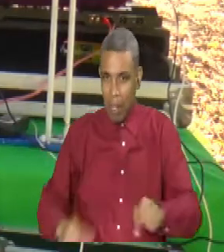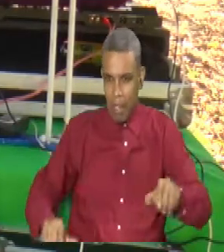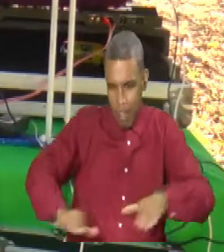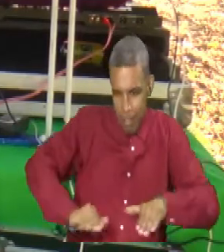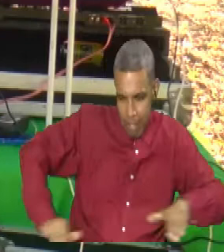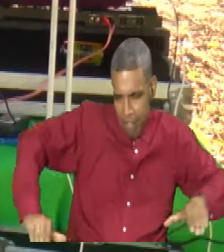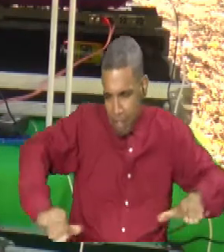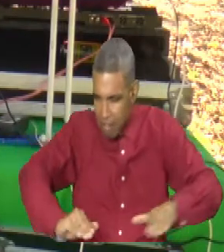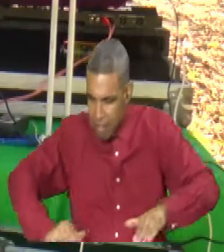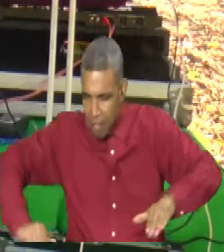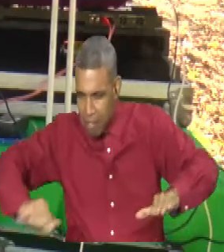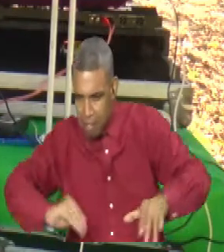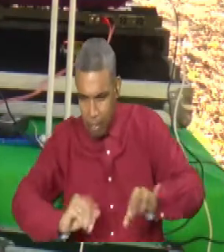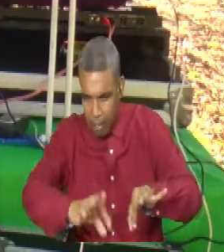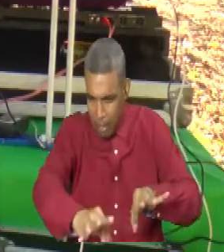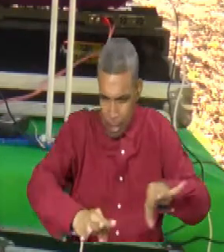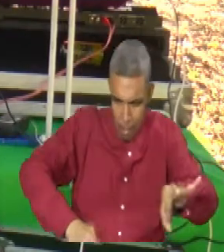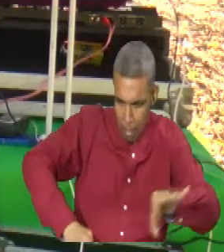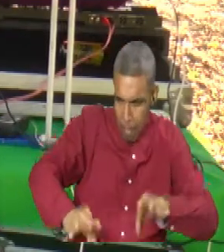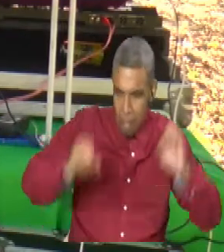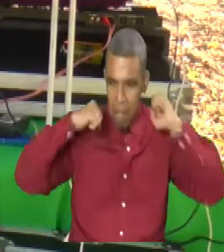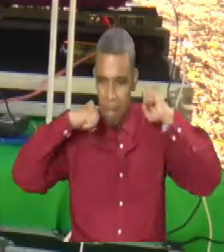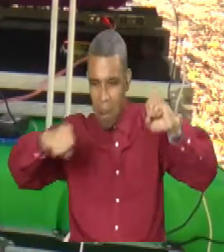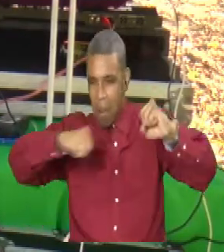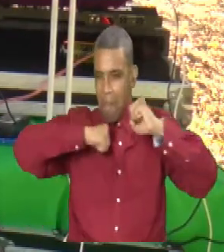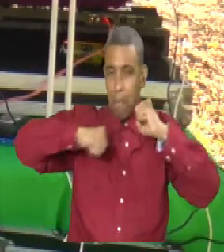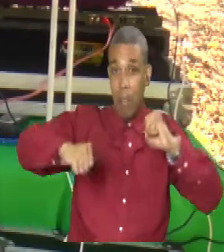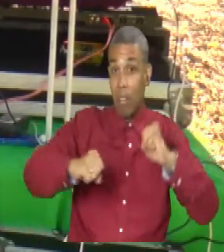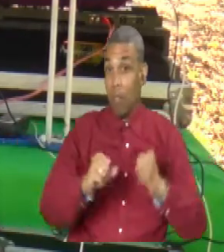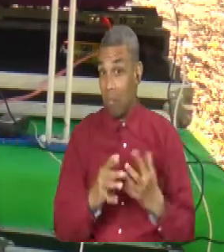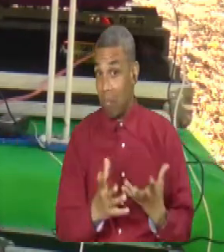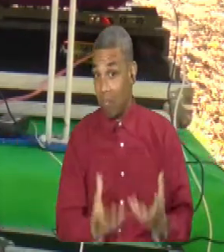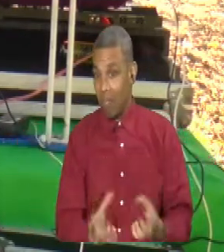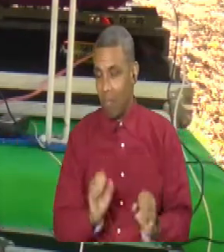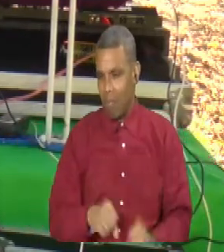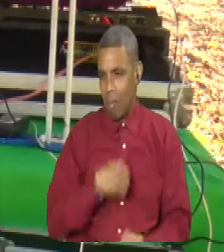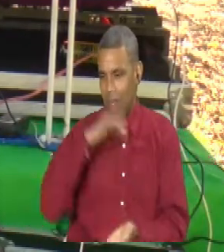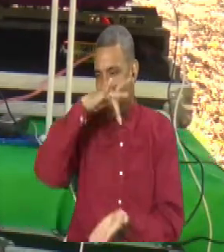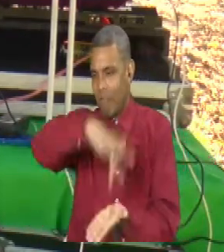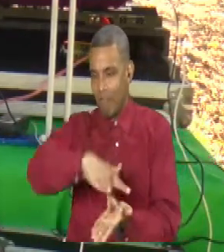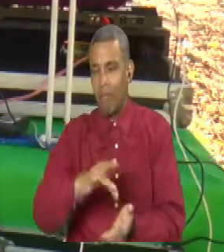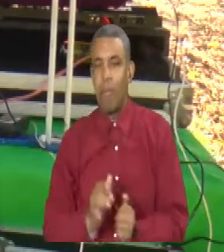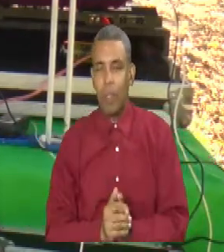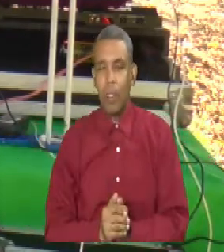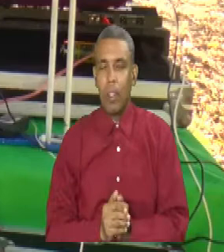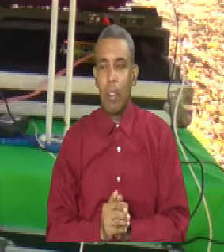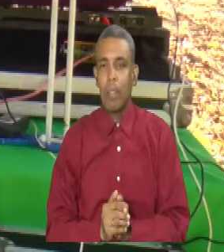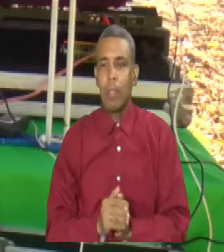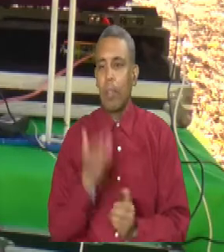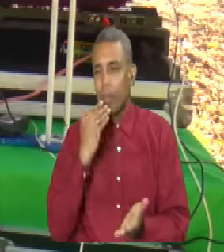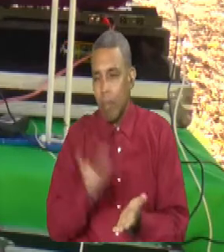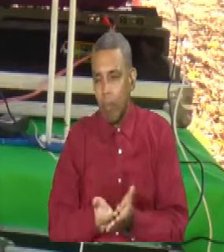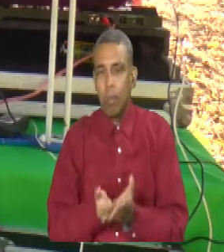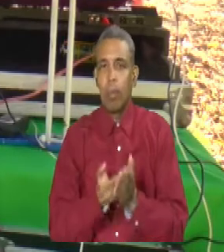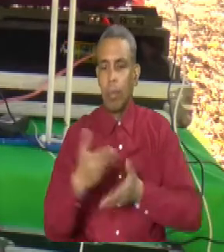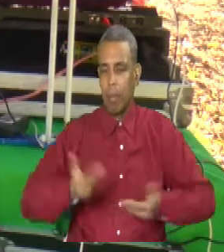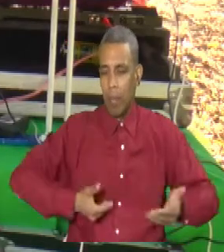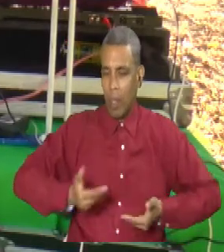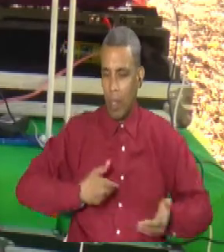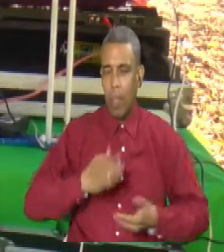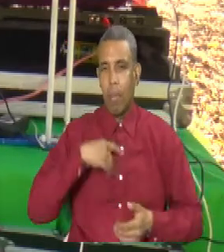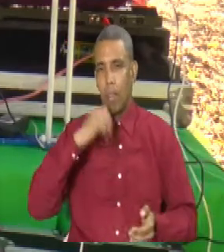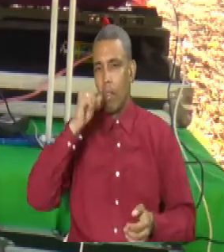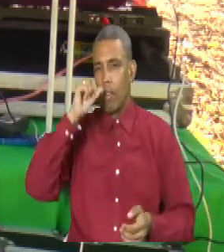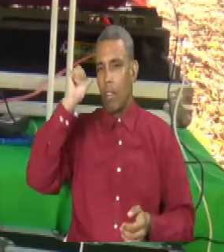nos hacen vibrar el alma y nos hacen vibrar el espíritu. Agradecimiento por supuesto a la cervecería Sport Bar y a todos nuestros patrocinadores que